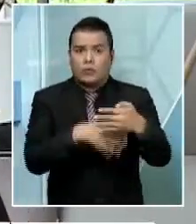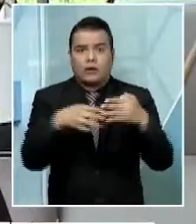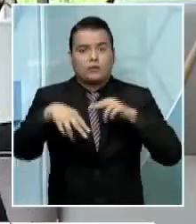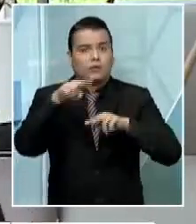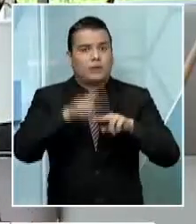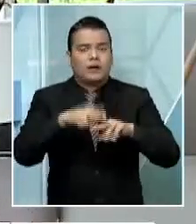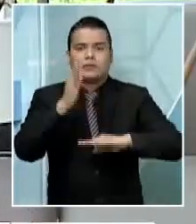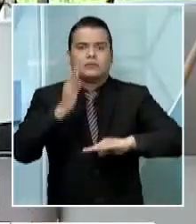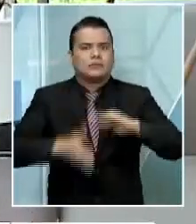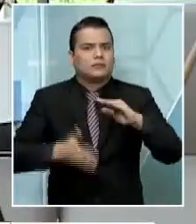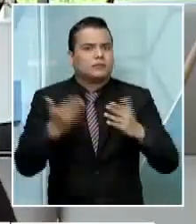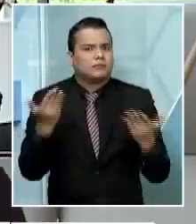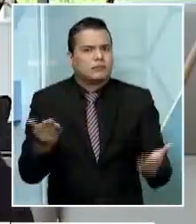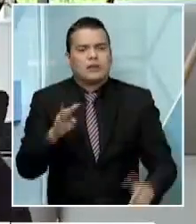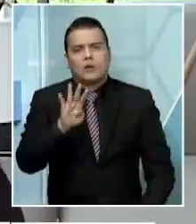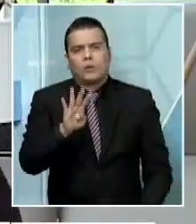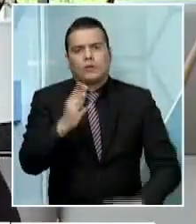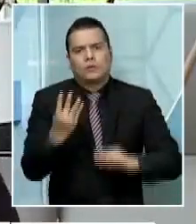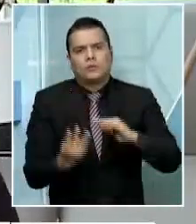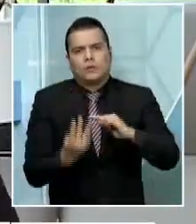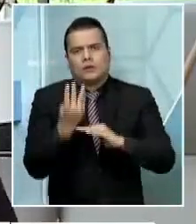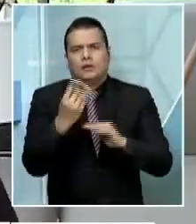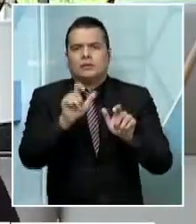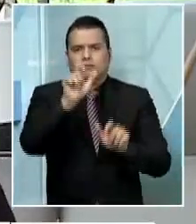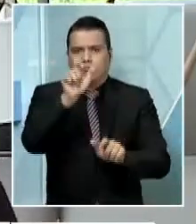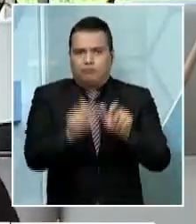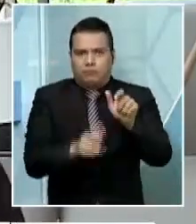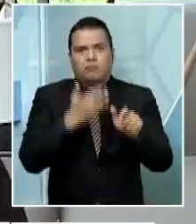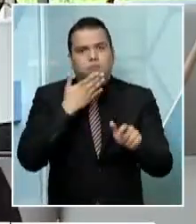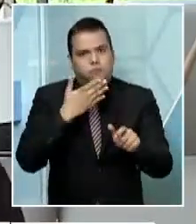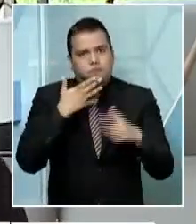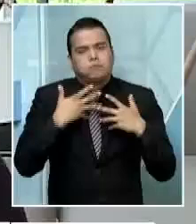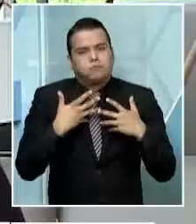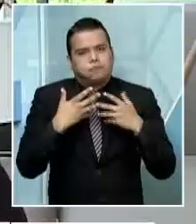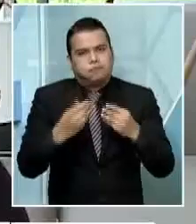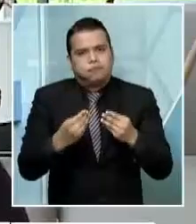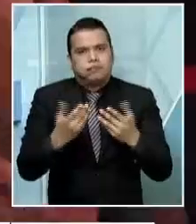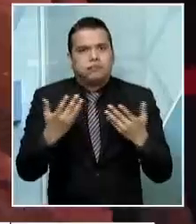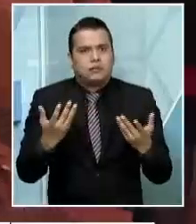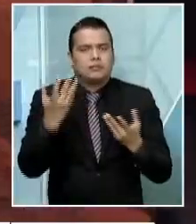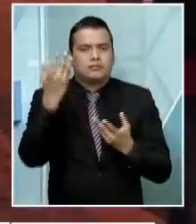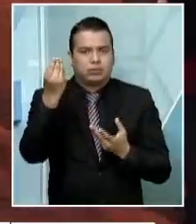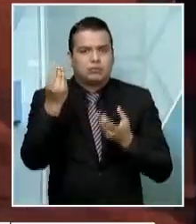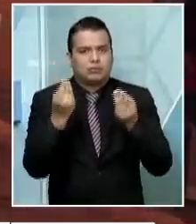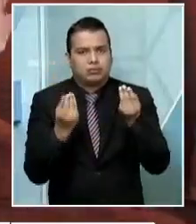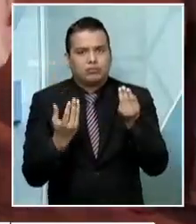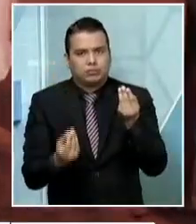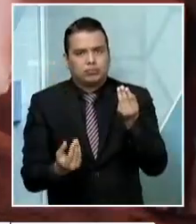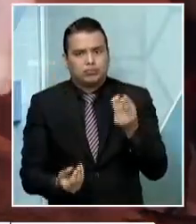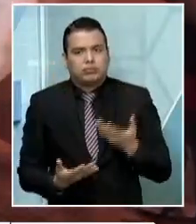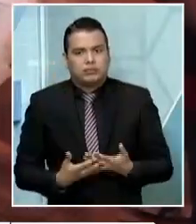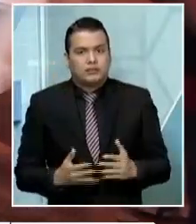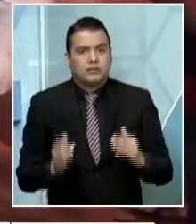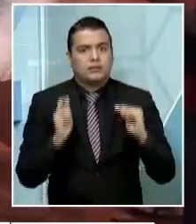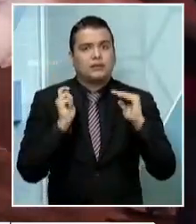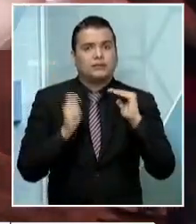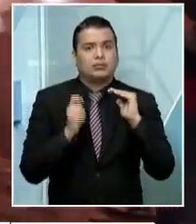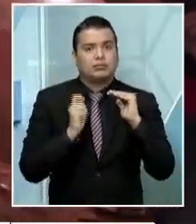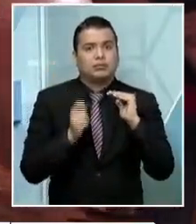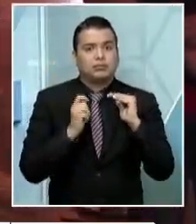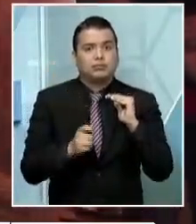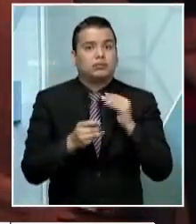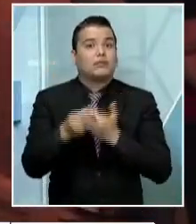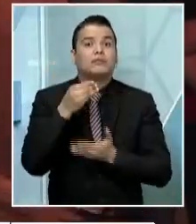pandemia, a las 4 de la mañana, para que la gente pueda salir más graneada, más mesurada. Ya los arrendamientos nos están cobrando